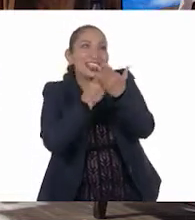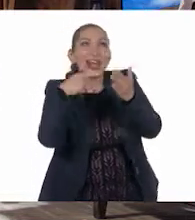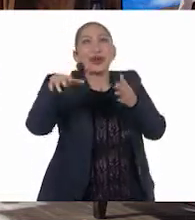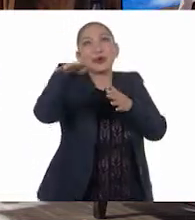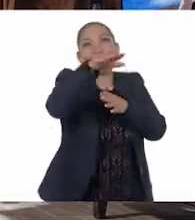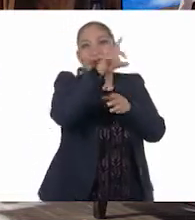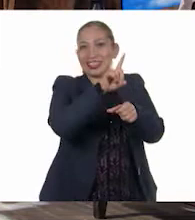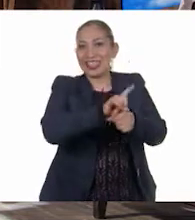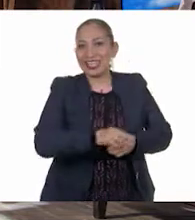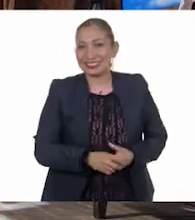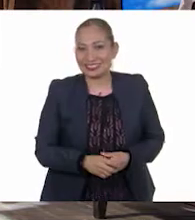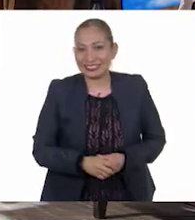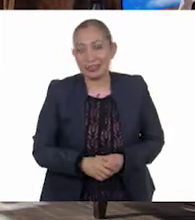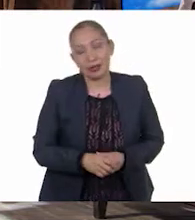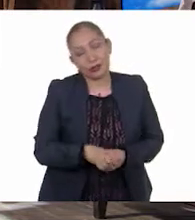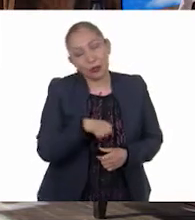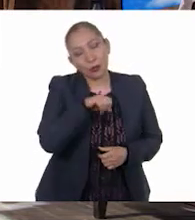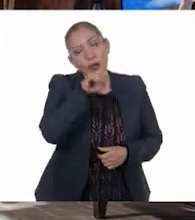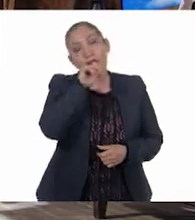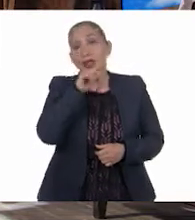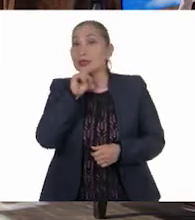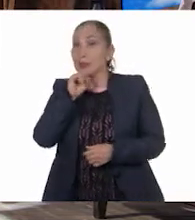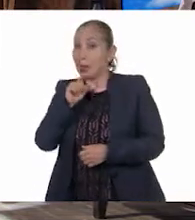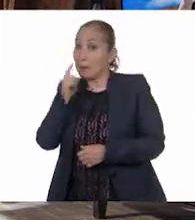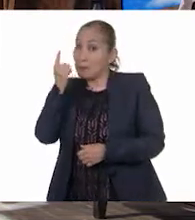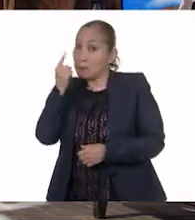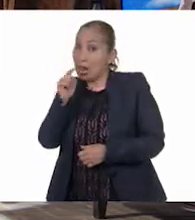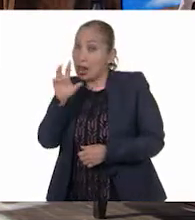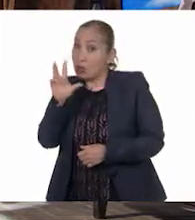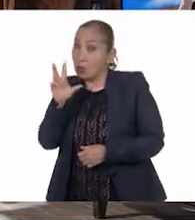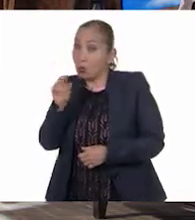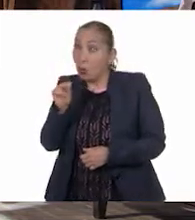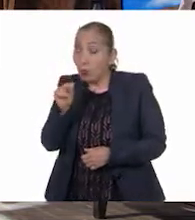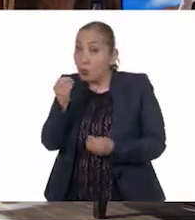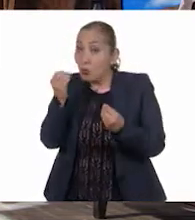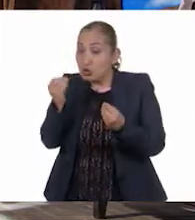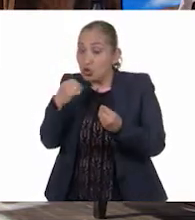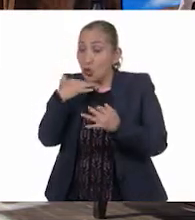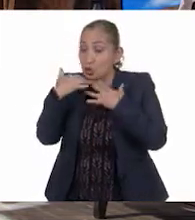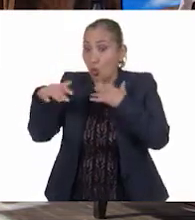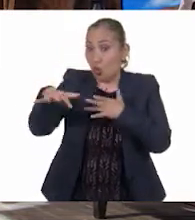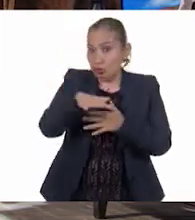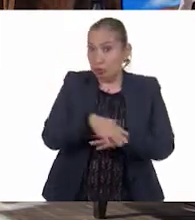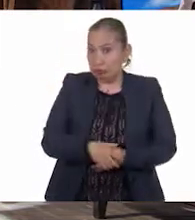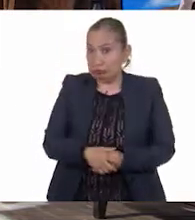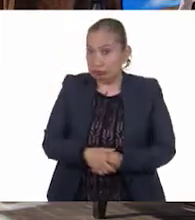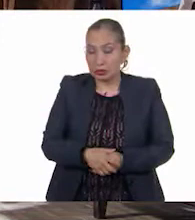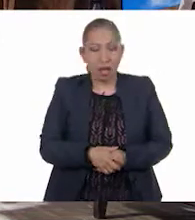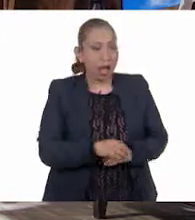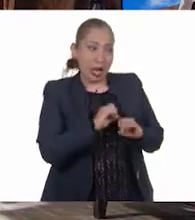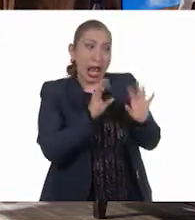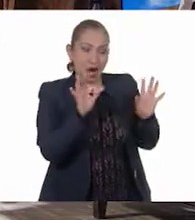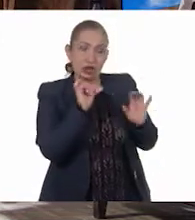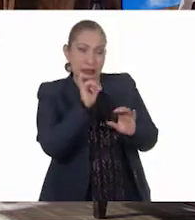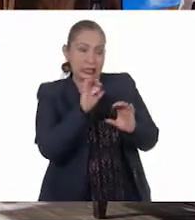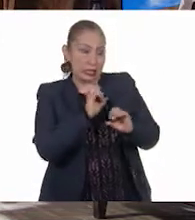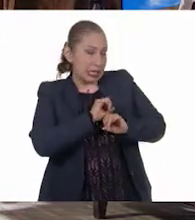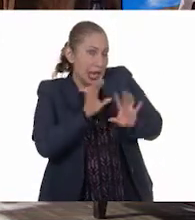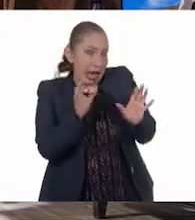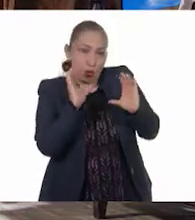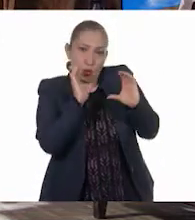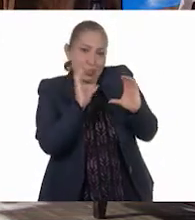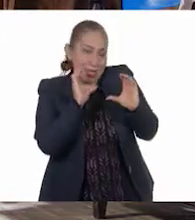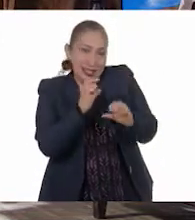tus días. Oh. Y también para no hacer tanto desastre. Oh, claro, por